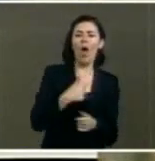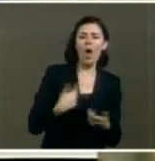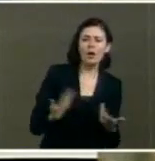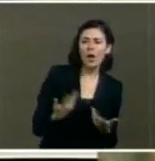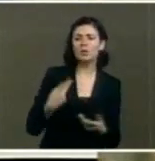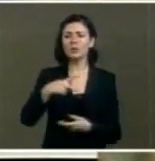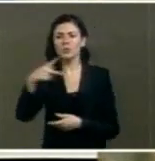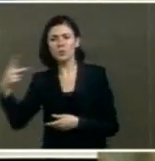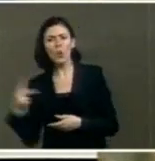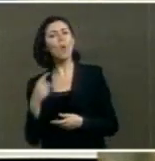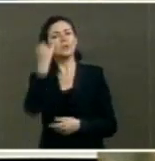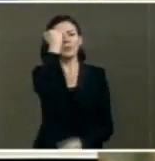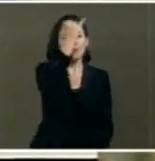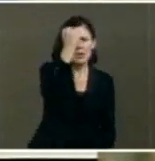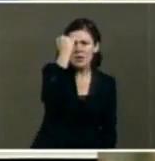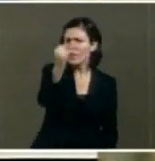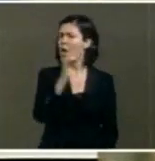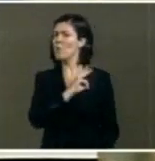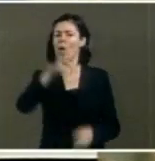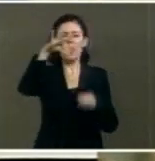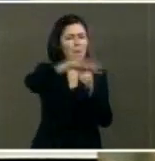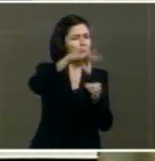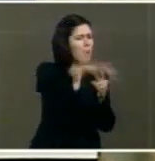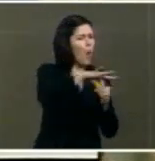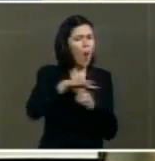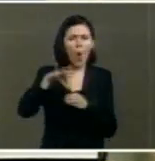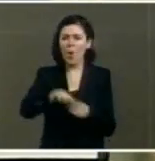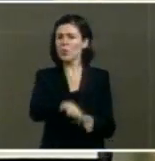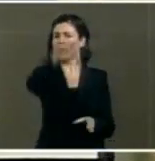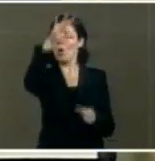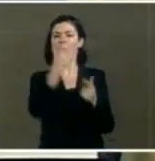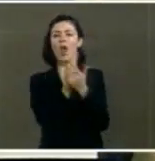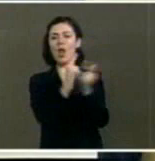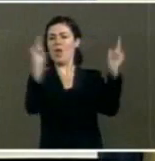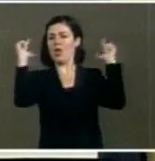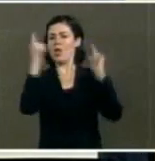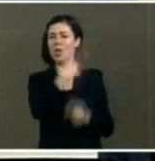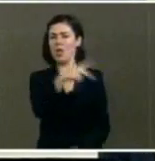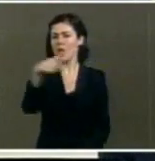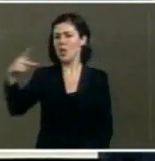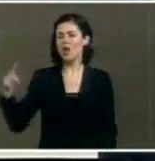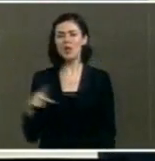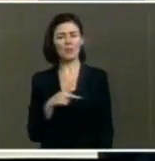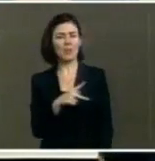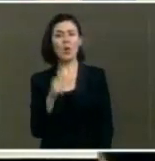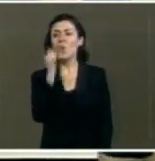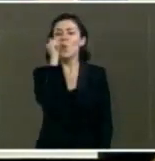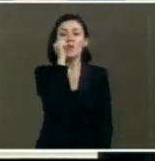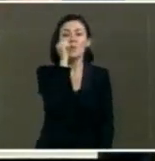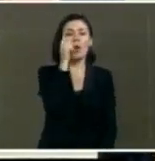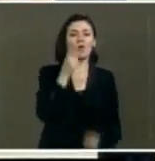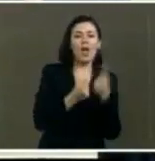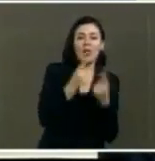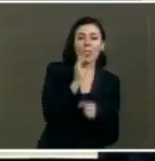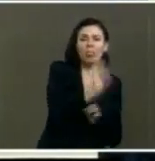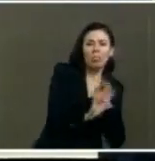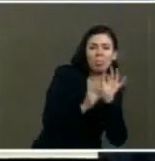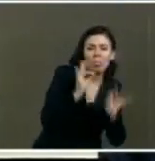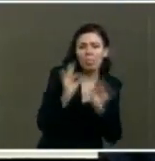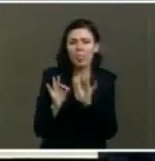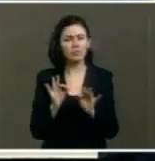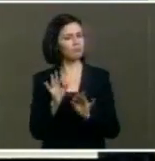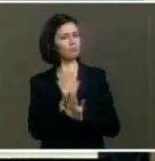ideas y donde prevalece el voto libre sobre todos los intereses que lo asedian. Ese México